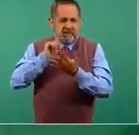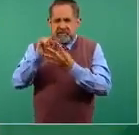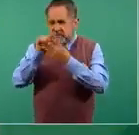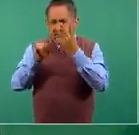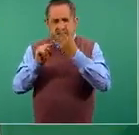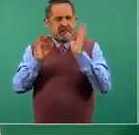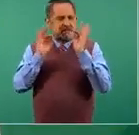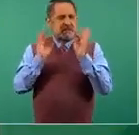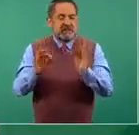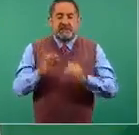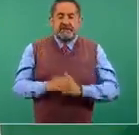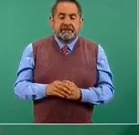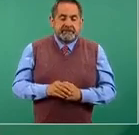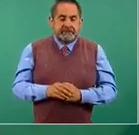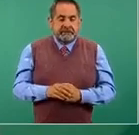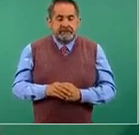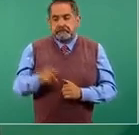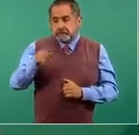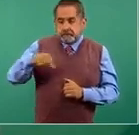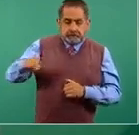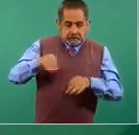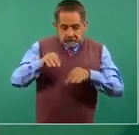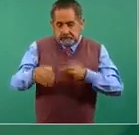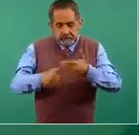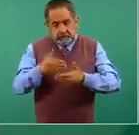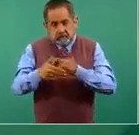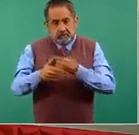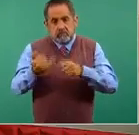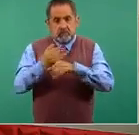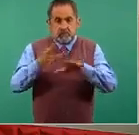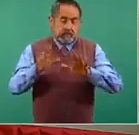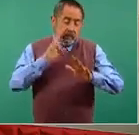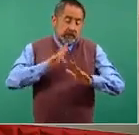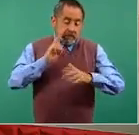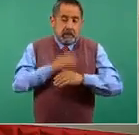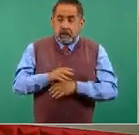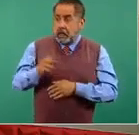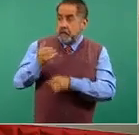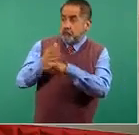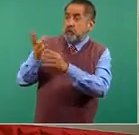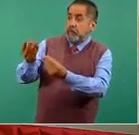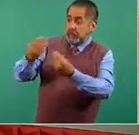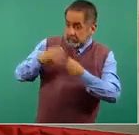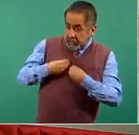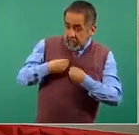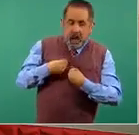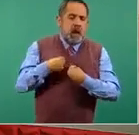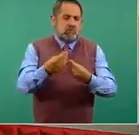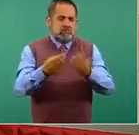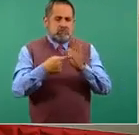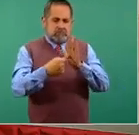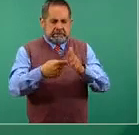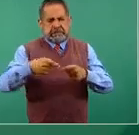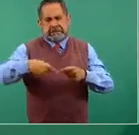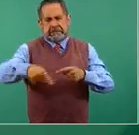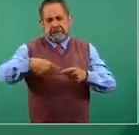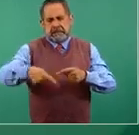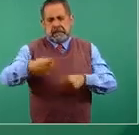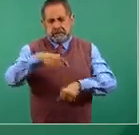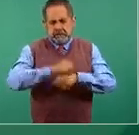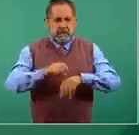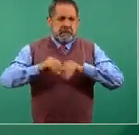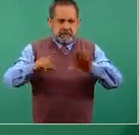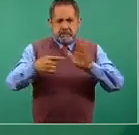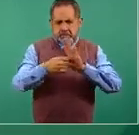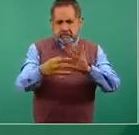ya construido están trabajando sobre este informe. En cuanto lo tengamos, seguramente será antes de que acabe la semana, comentaremos